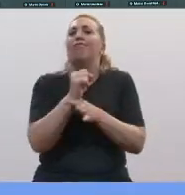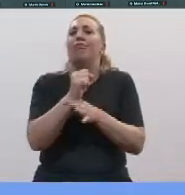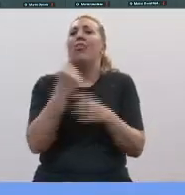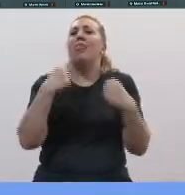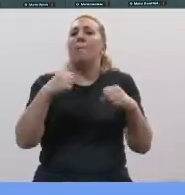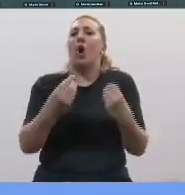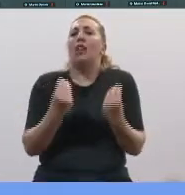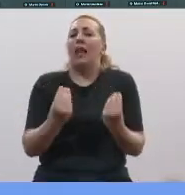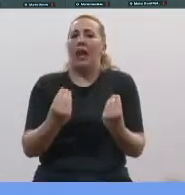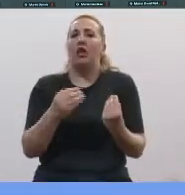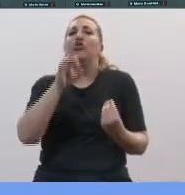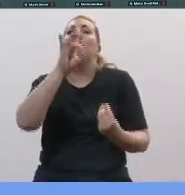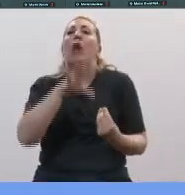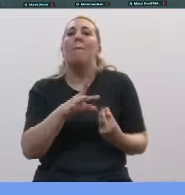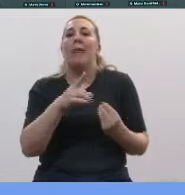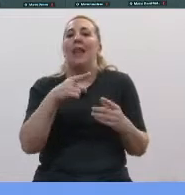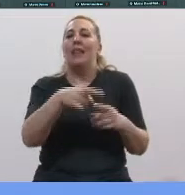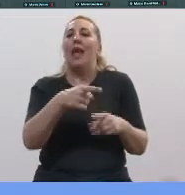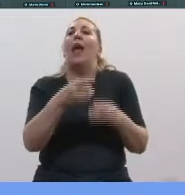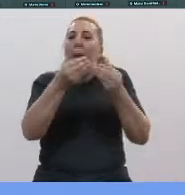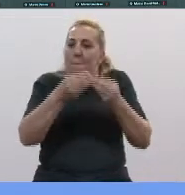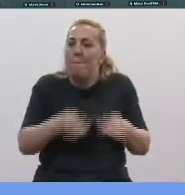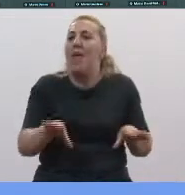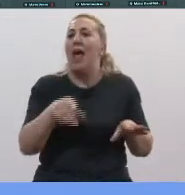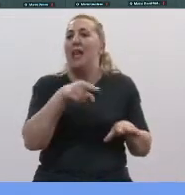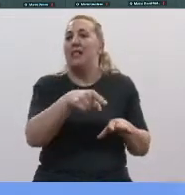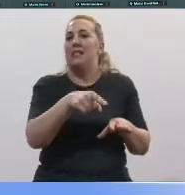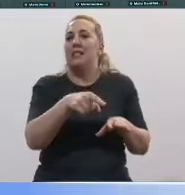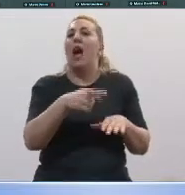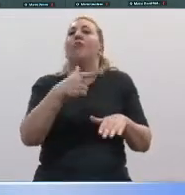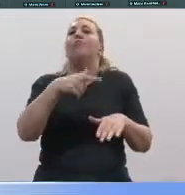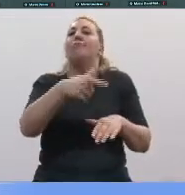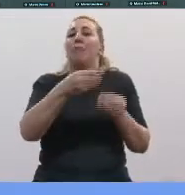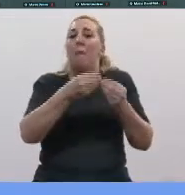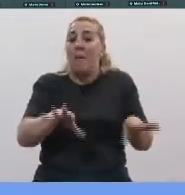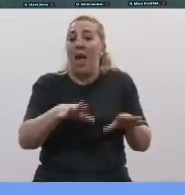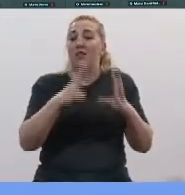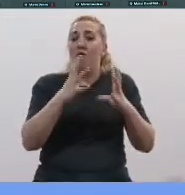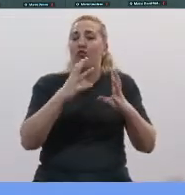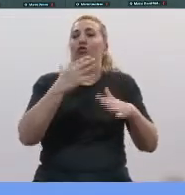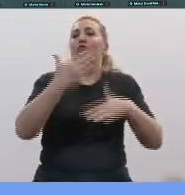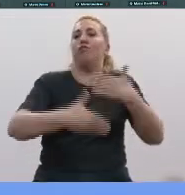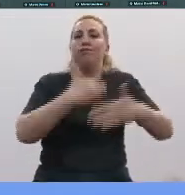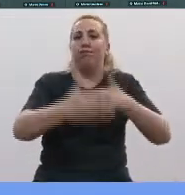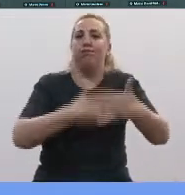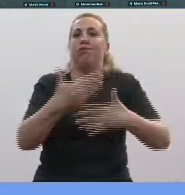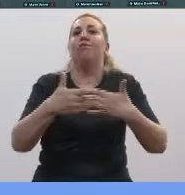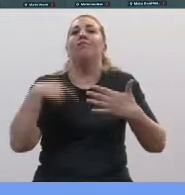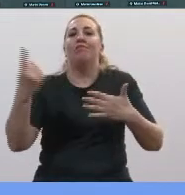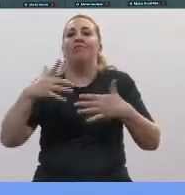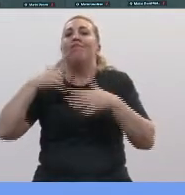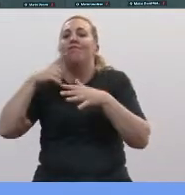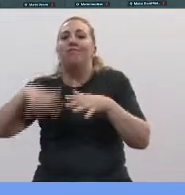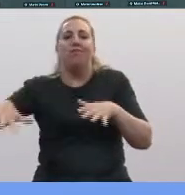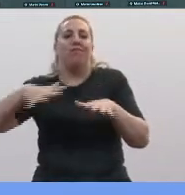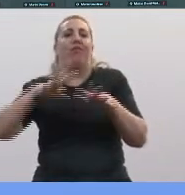es simplemente el punto de partida de la construcción de un héroe del pueblo,